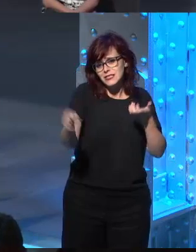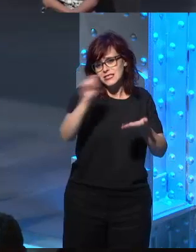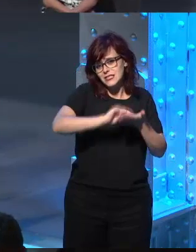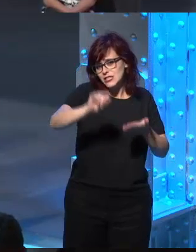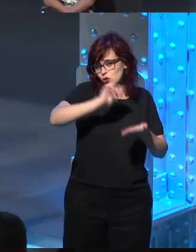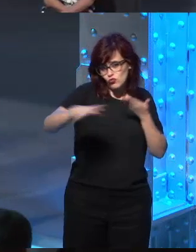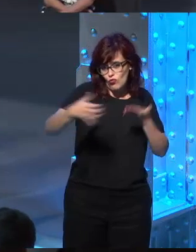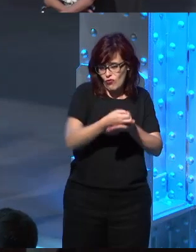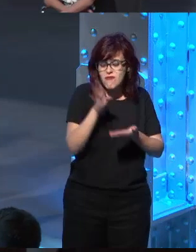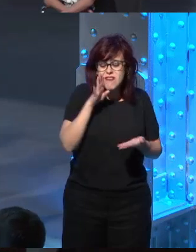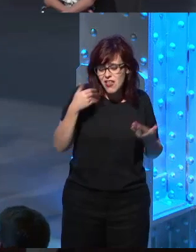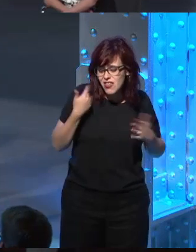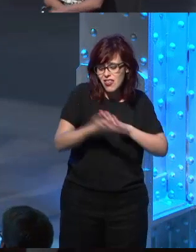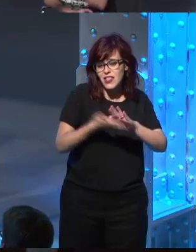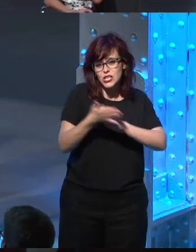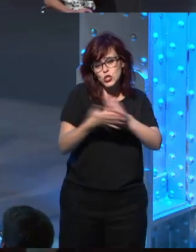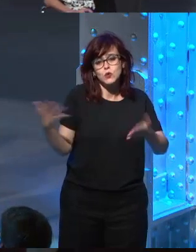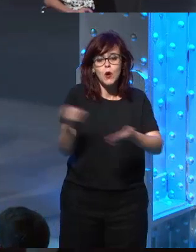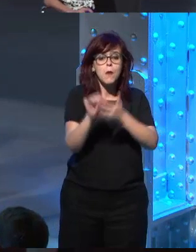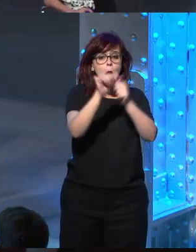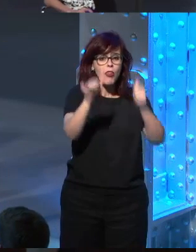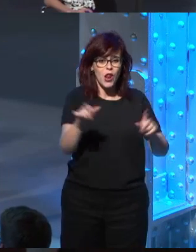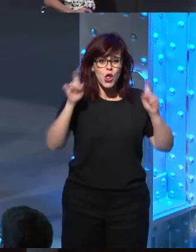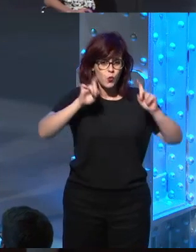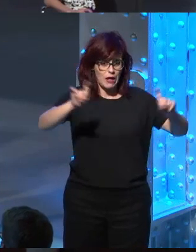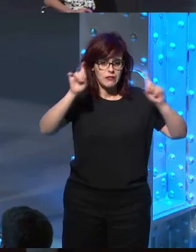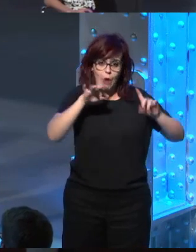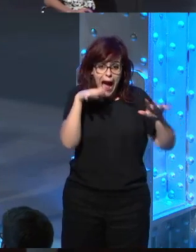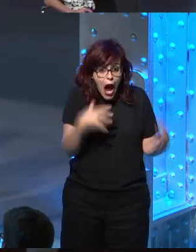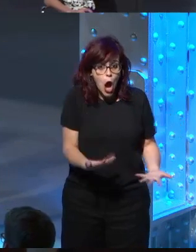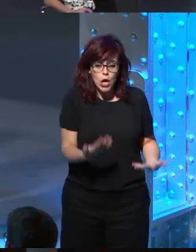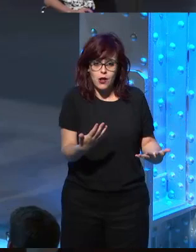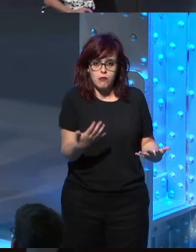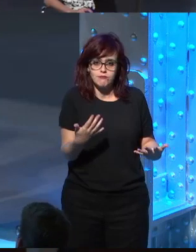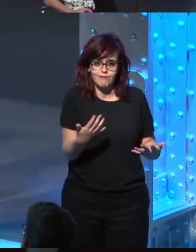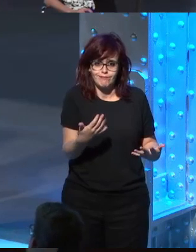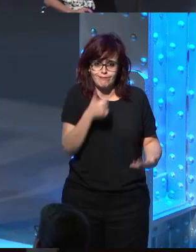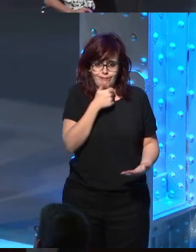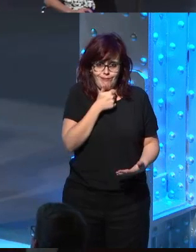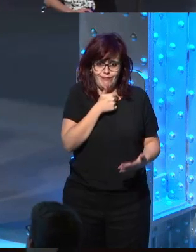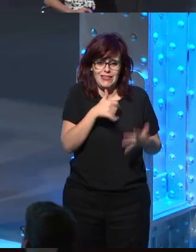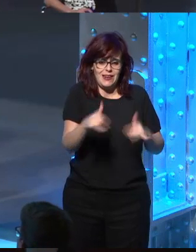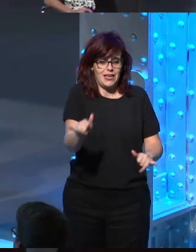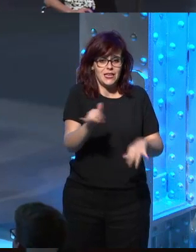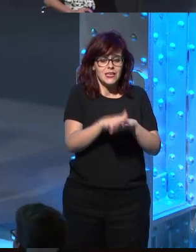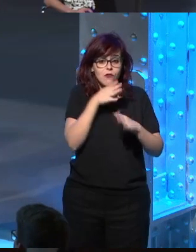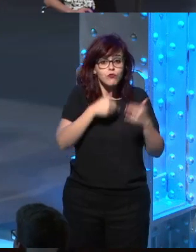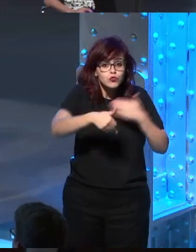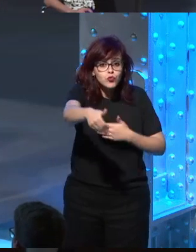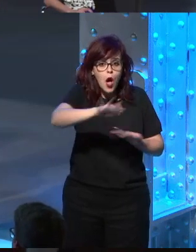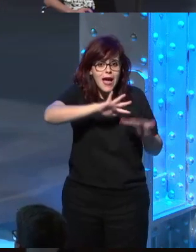está casi todo dicho, pero o sea, el modelo educativo, evidentemente, tal y como está, no se sostiene, y menos para la hora de cambios que